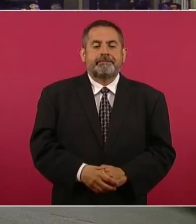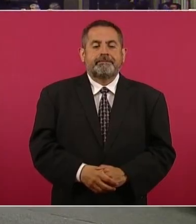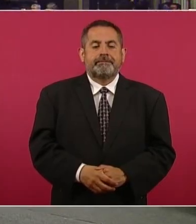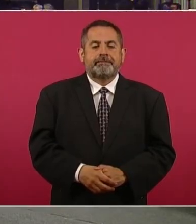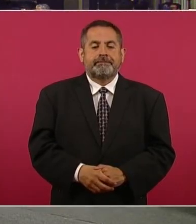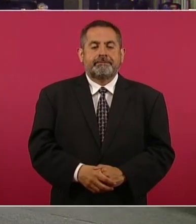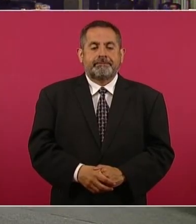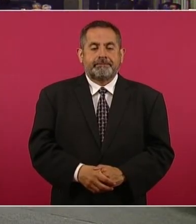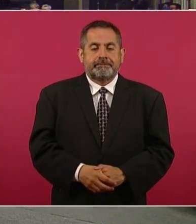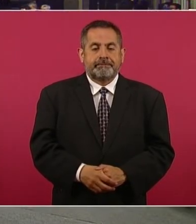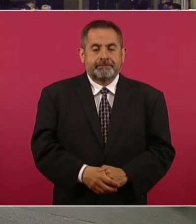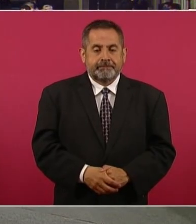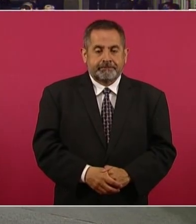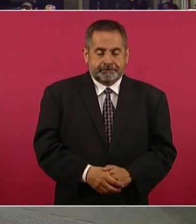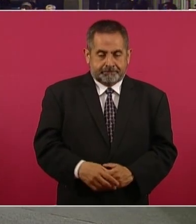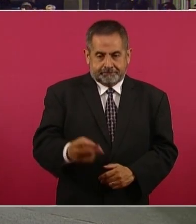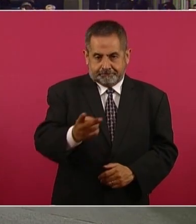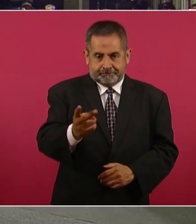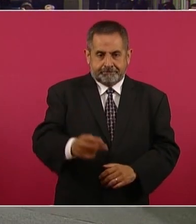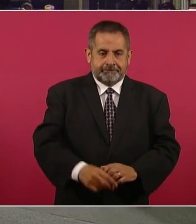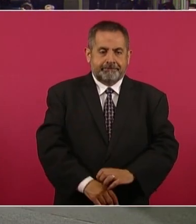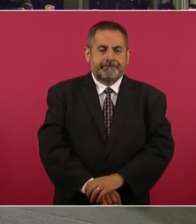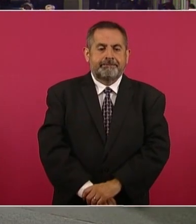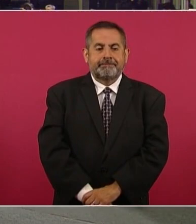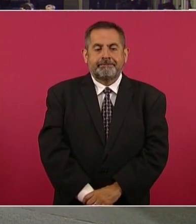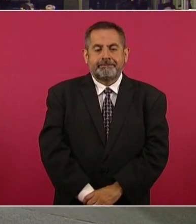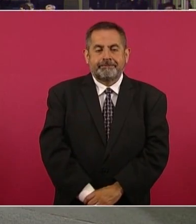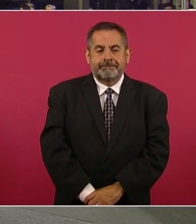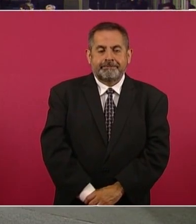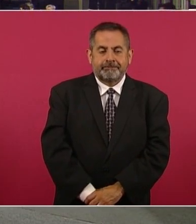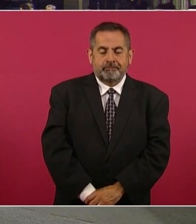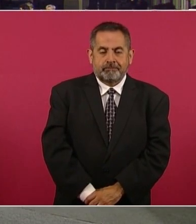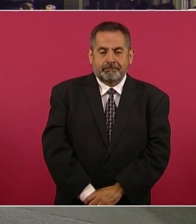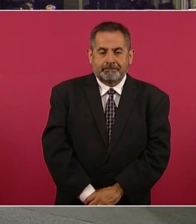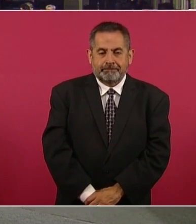presidente. Ahora quedamos ustedes dos.